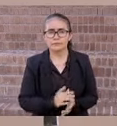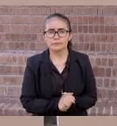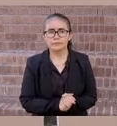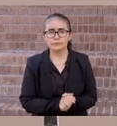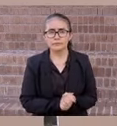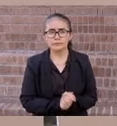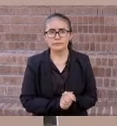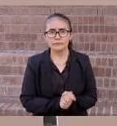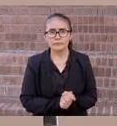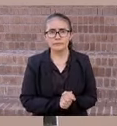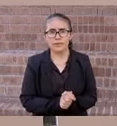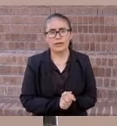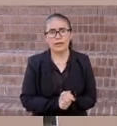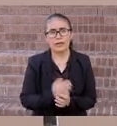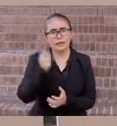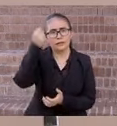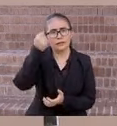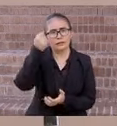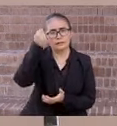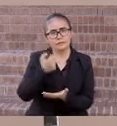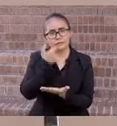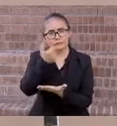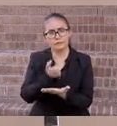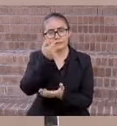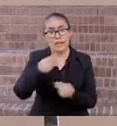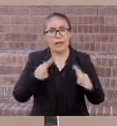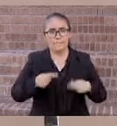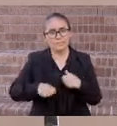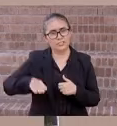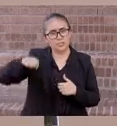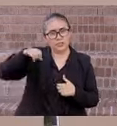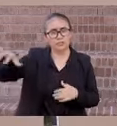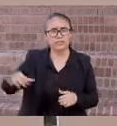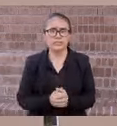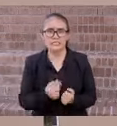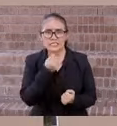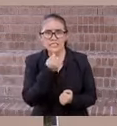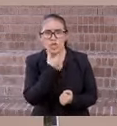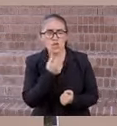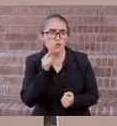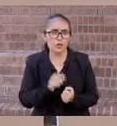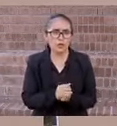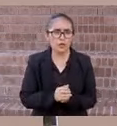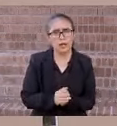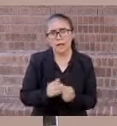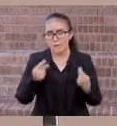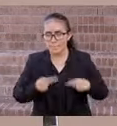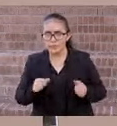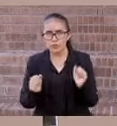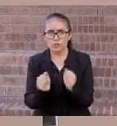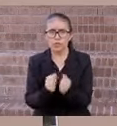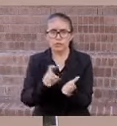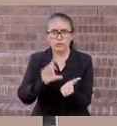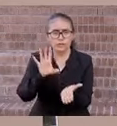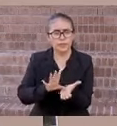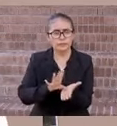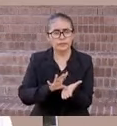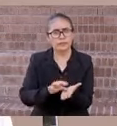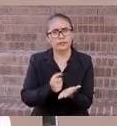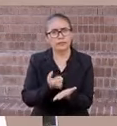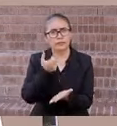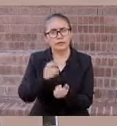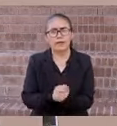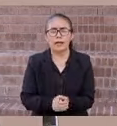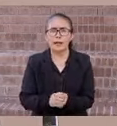la pensión adultos mayores la pensión a niñas a niños con discapacidad las